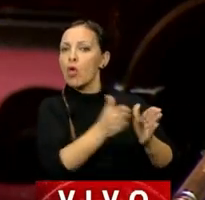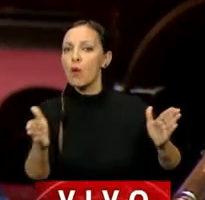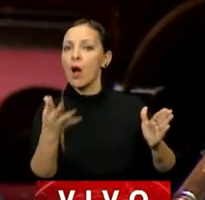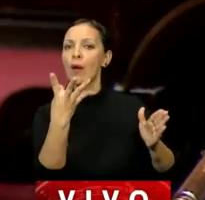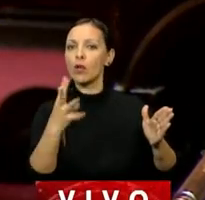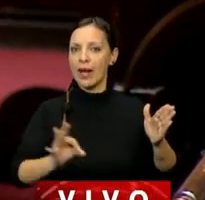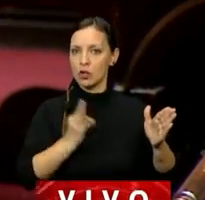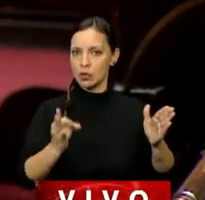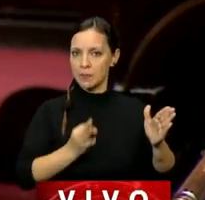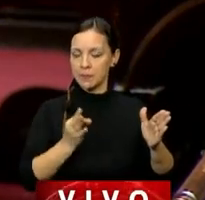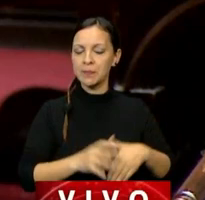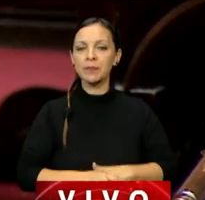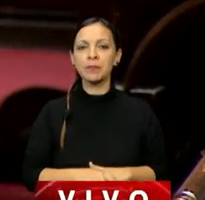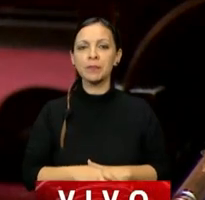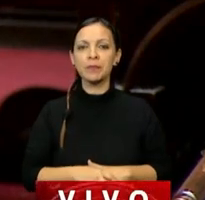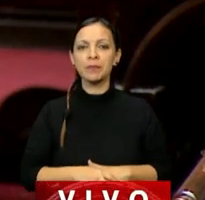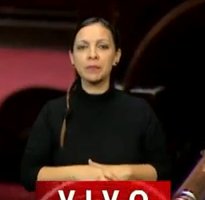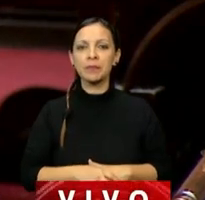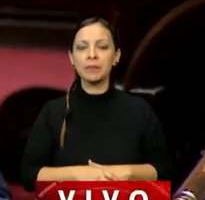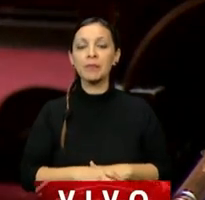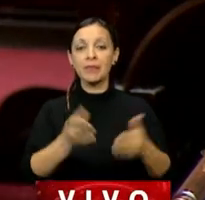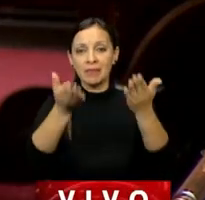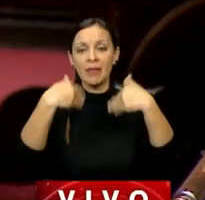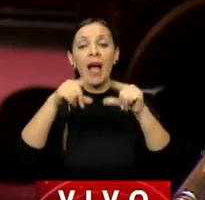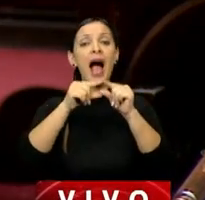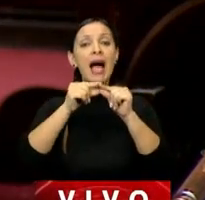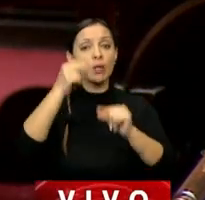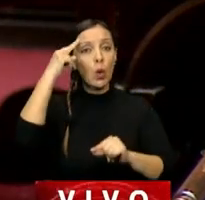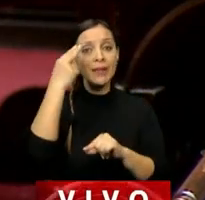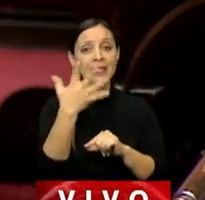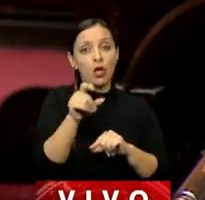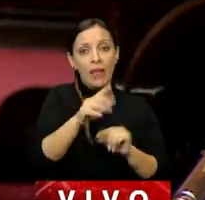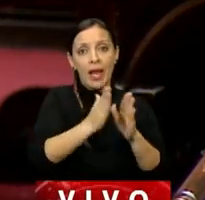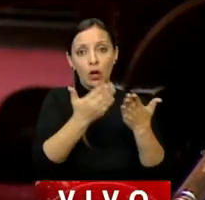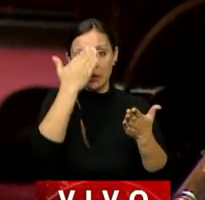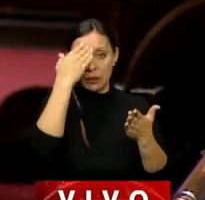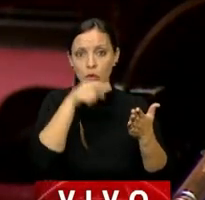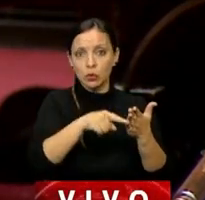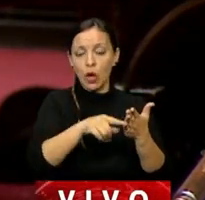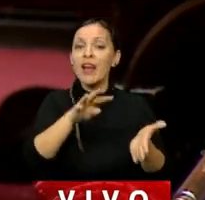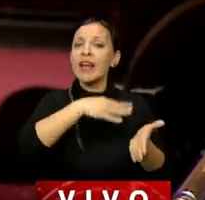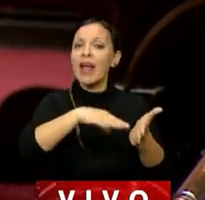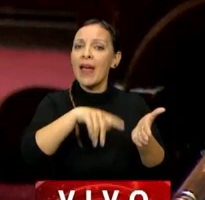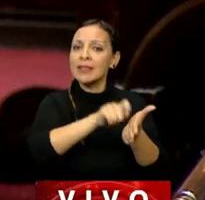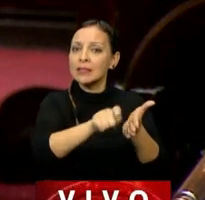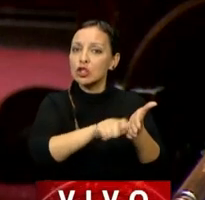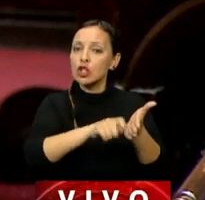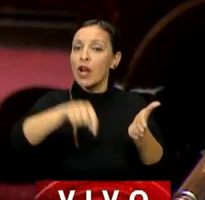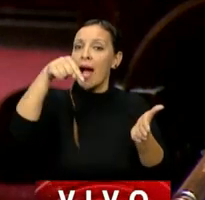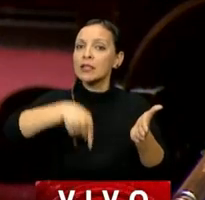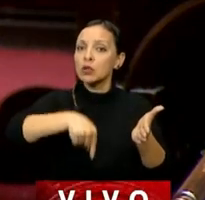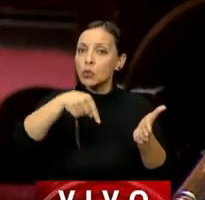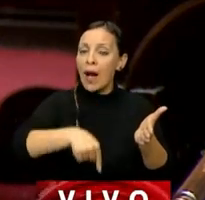años el artículo 95 de la constitución en la redacción actual la que puso